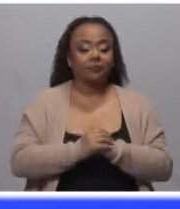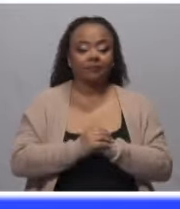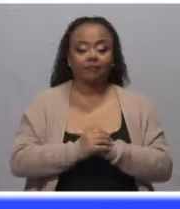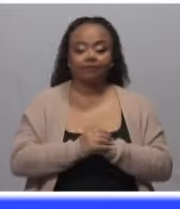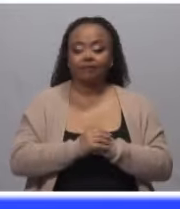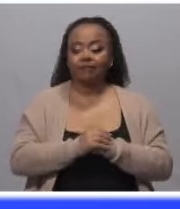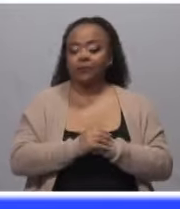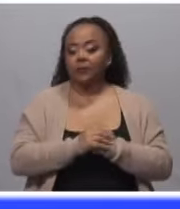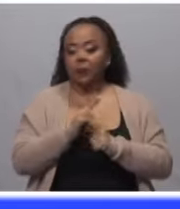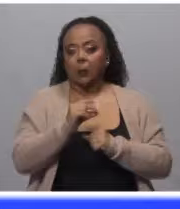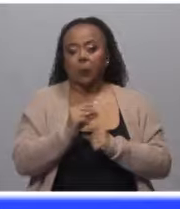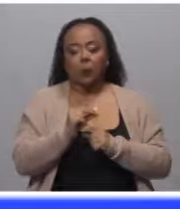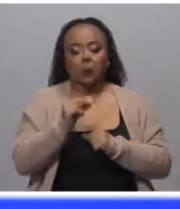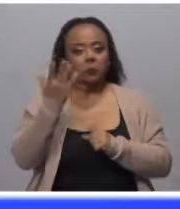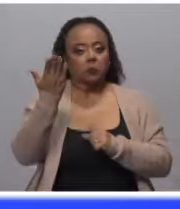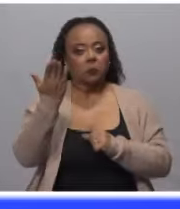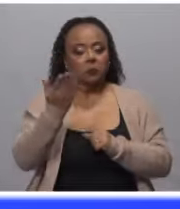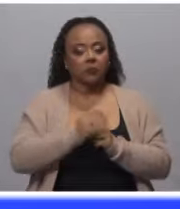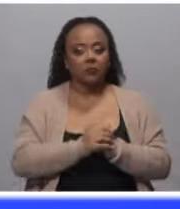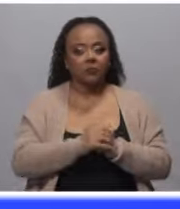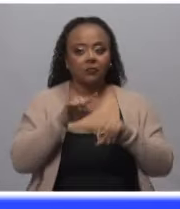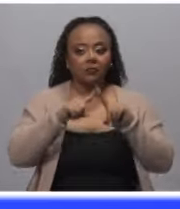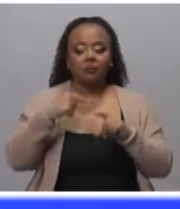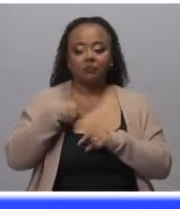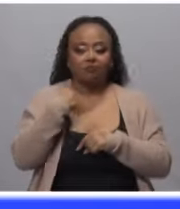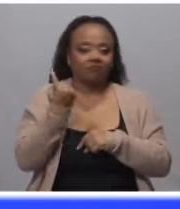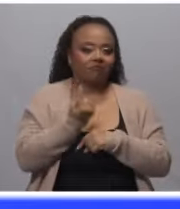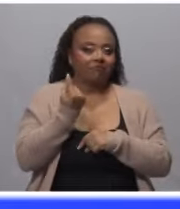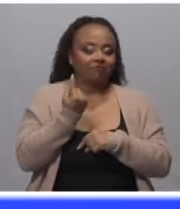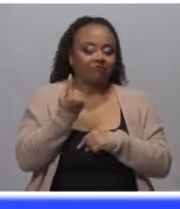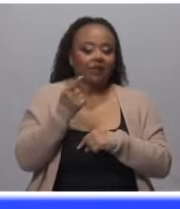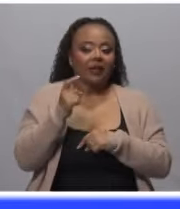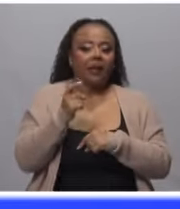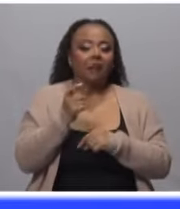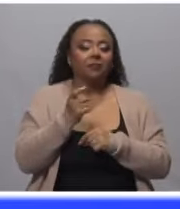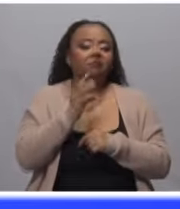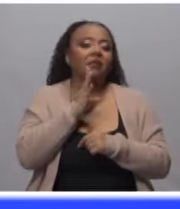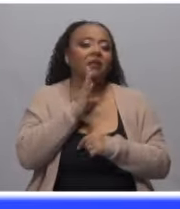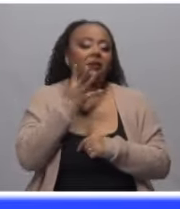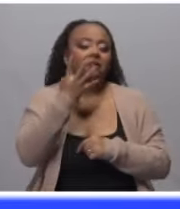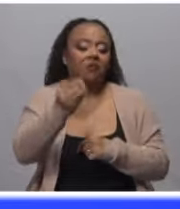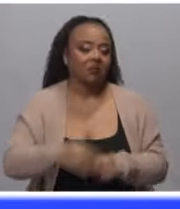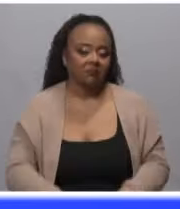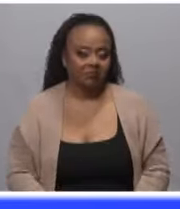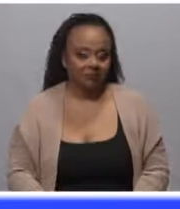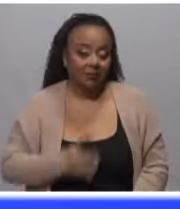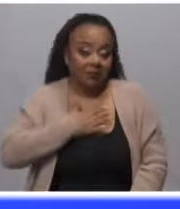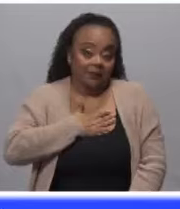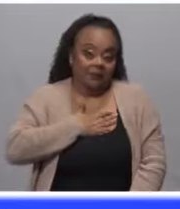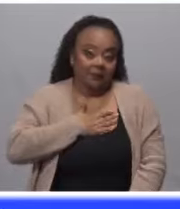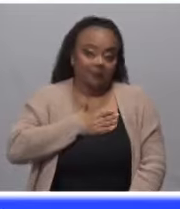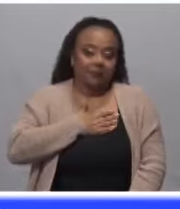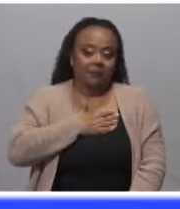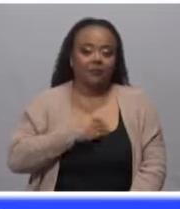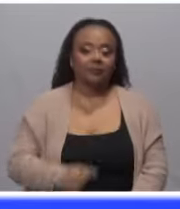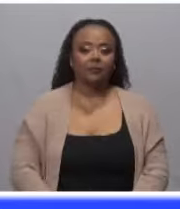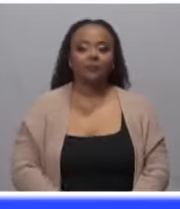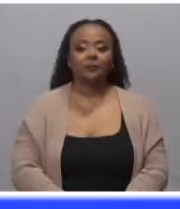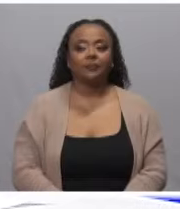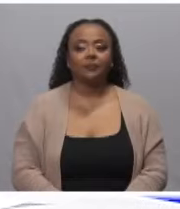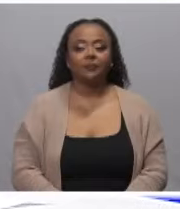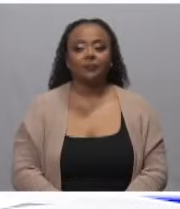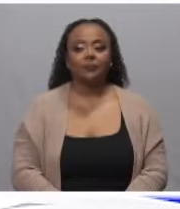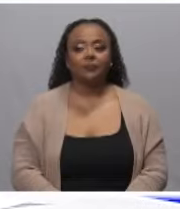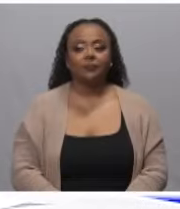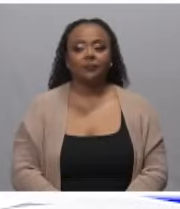no es tan en su discurso pero yo creo que es tan solo una forma de conducirse hacia fuera me parece a mí les cuento Que la vanguardia de